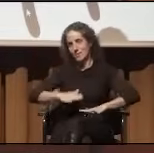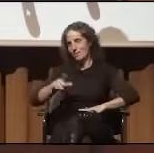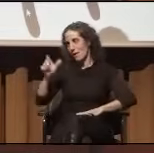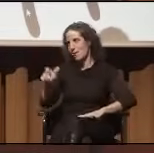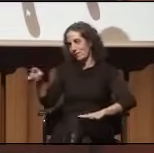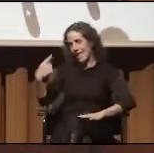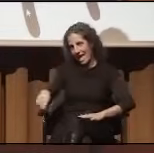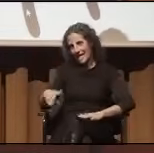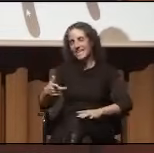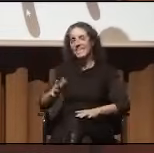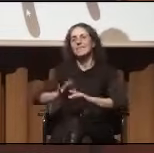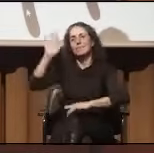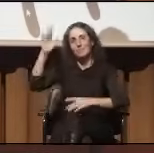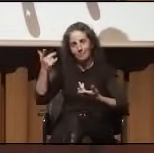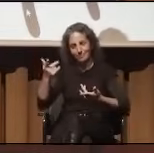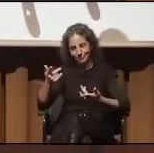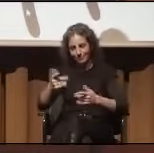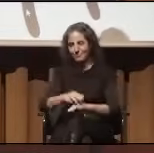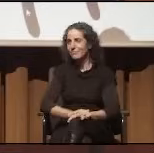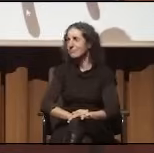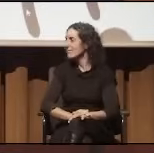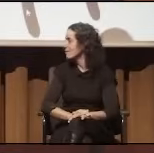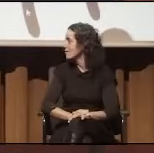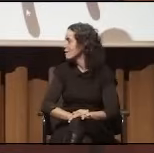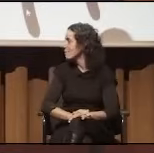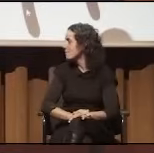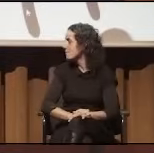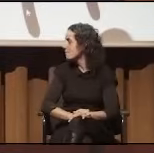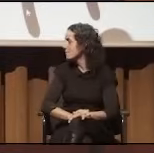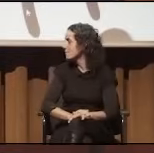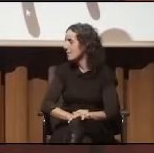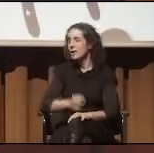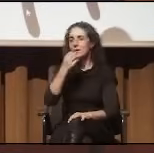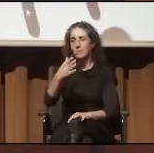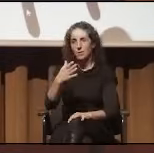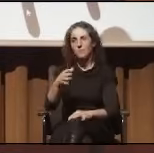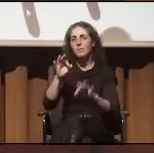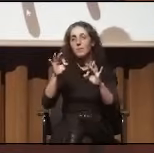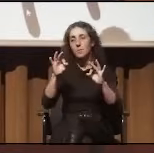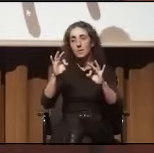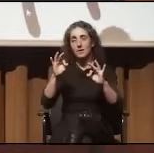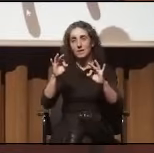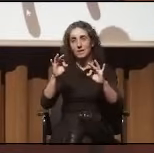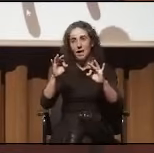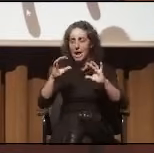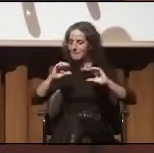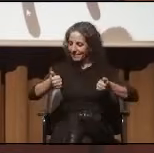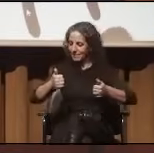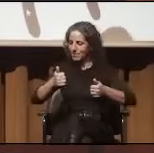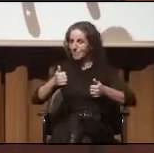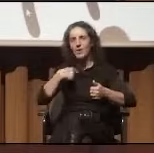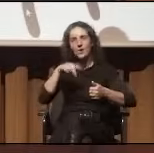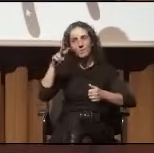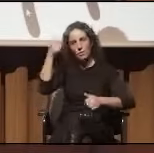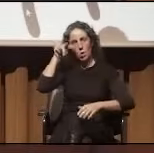la experiencia, es un punto que me ha apuntado un poco cuando al principio se resiste, está enfadado, y